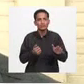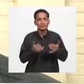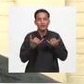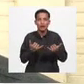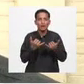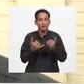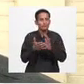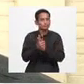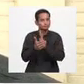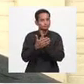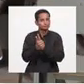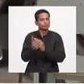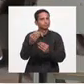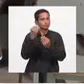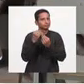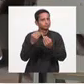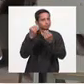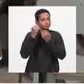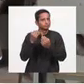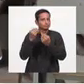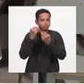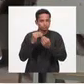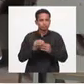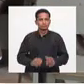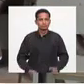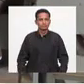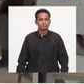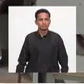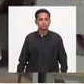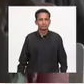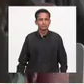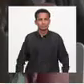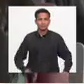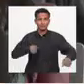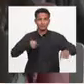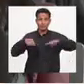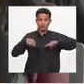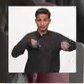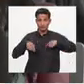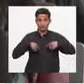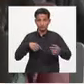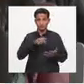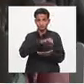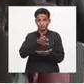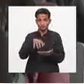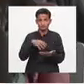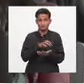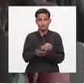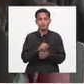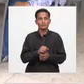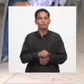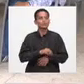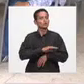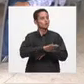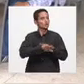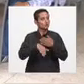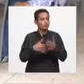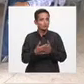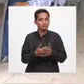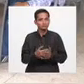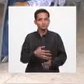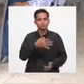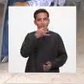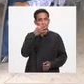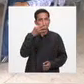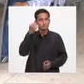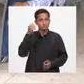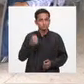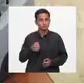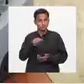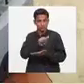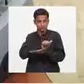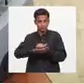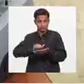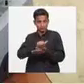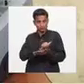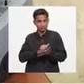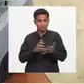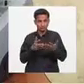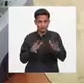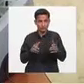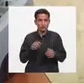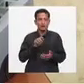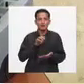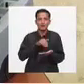estamos capacitando para eso los jefes de los centros de cómputo de todas las provincias a excepción de Santo Domingo de los achilas y